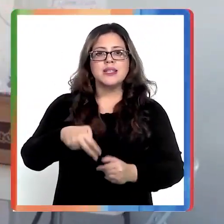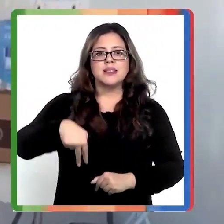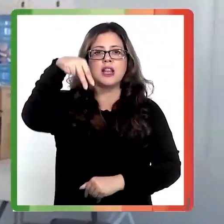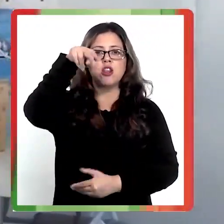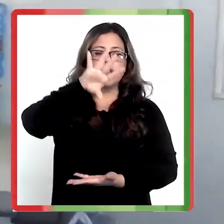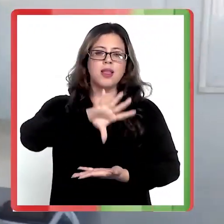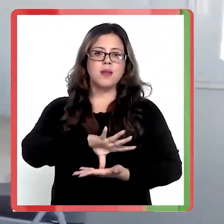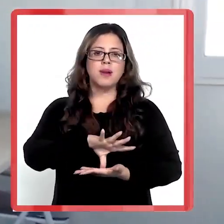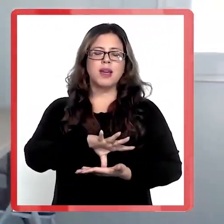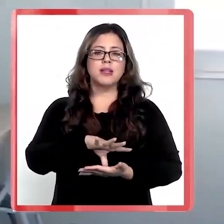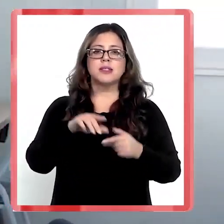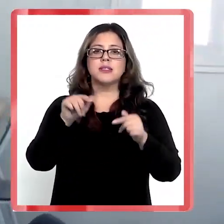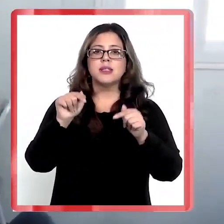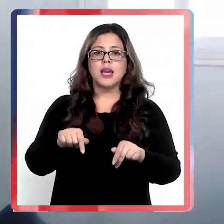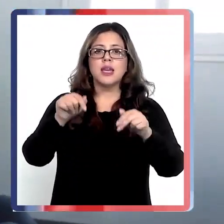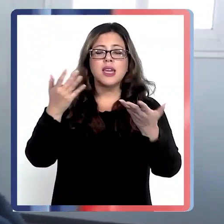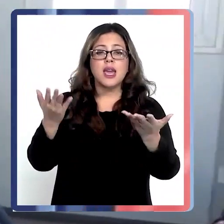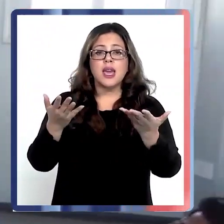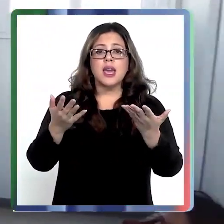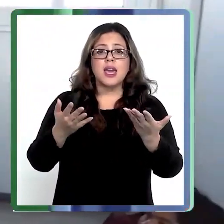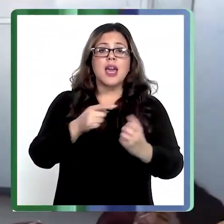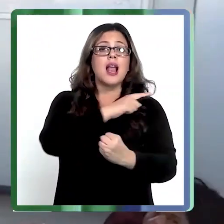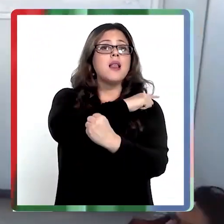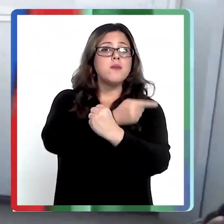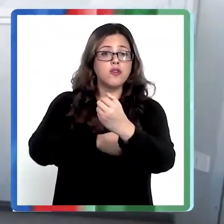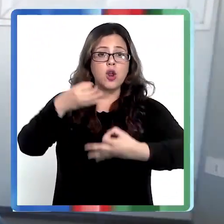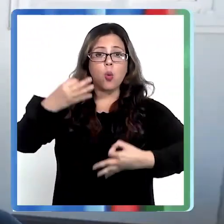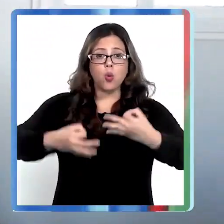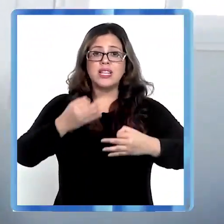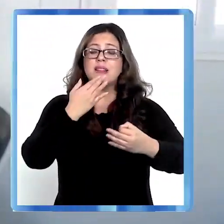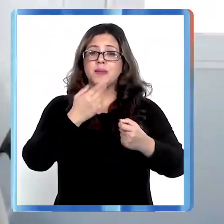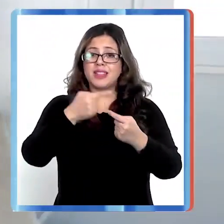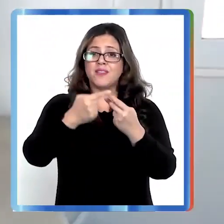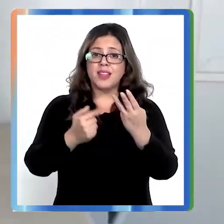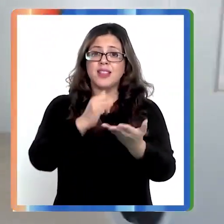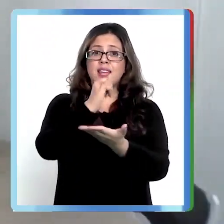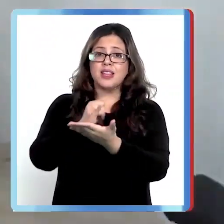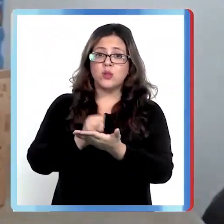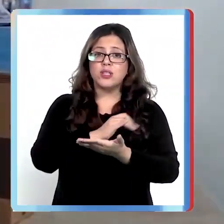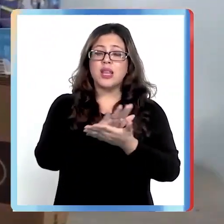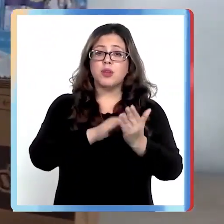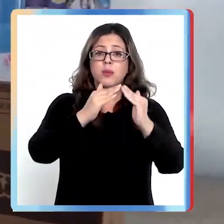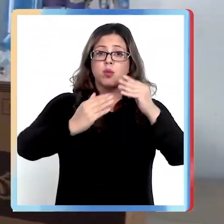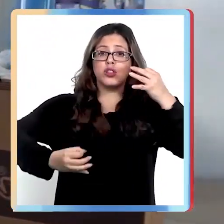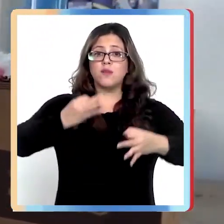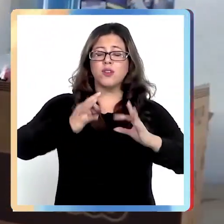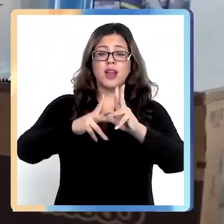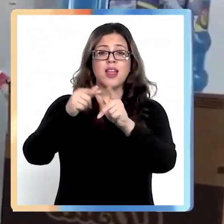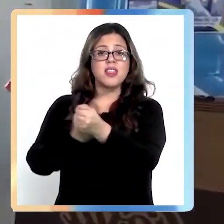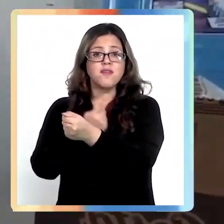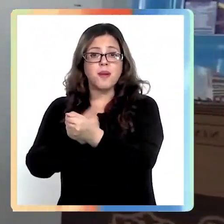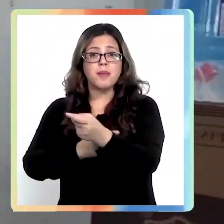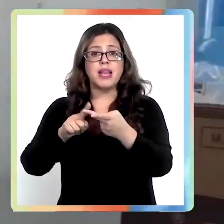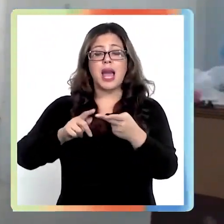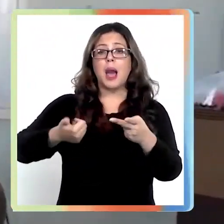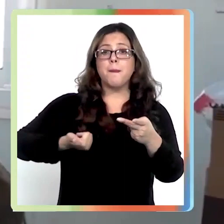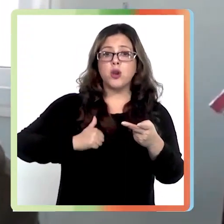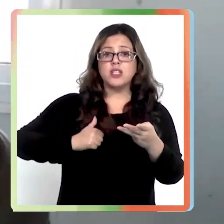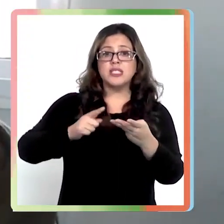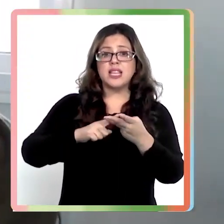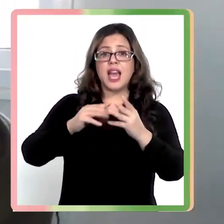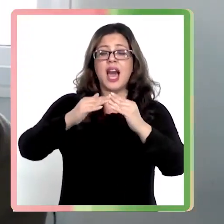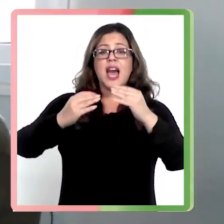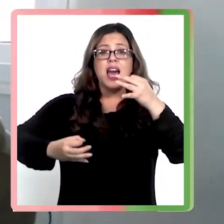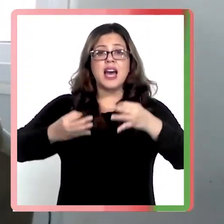de la zona norte del país que lleva adelante el Poder Judicial y que integran diversas instituciones como son tribunales de familia,